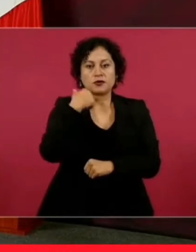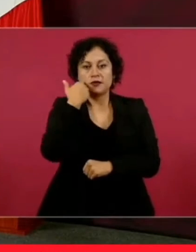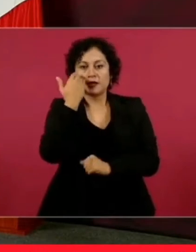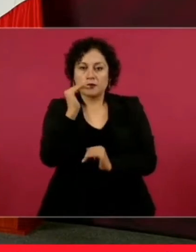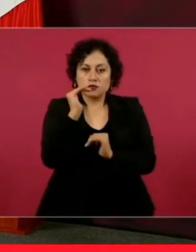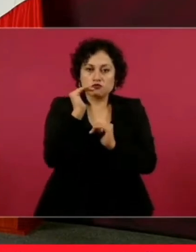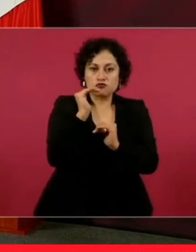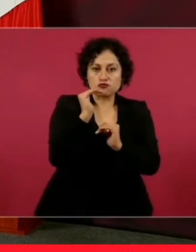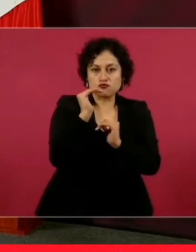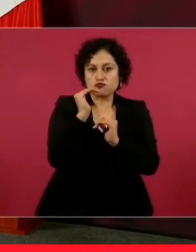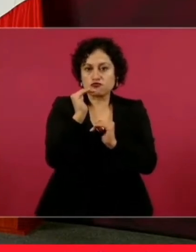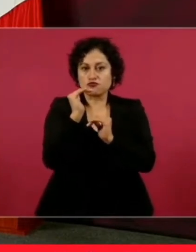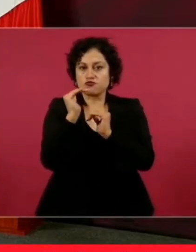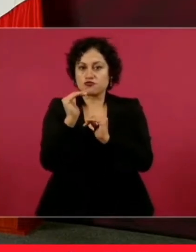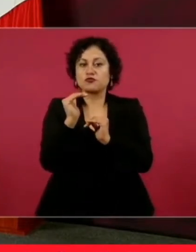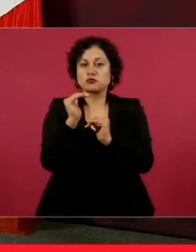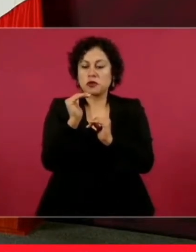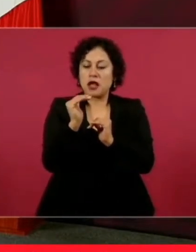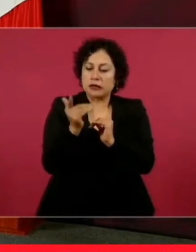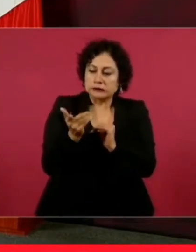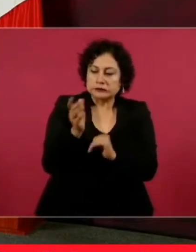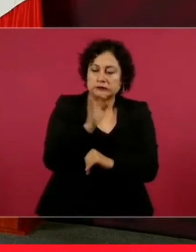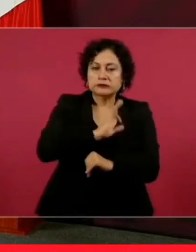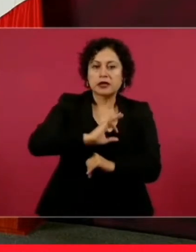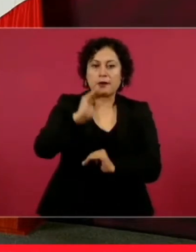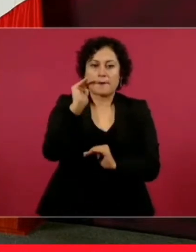Es el compromiso, porque nos ayuda mucho